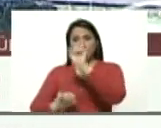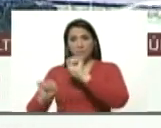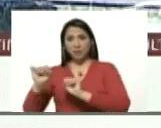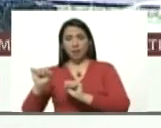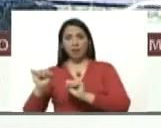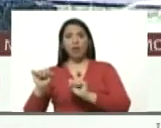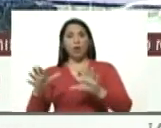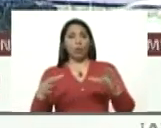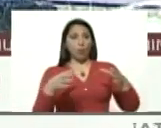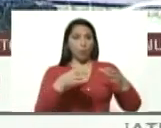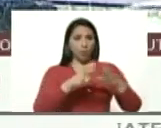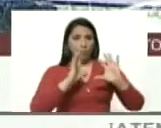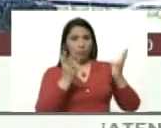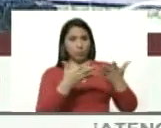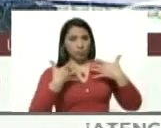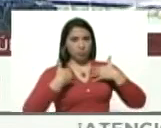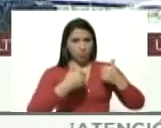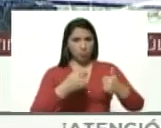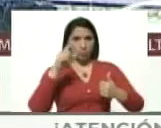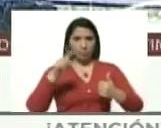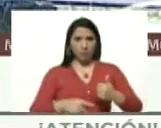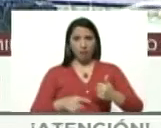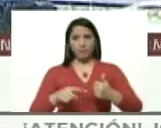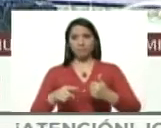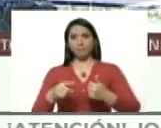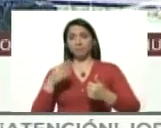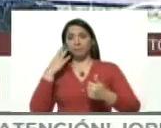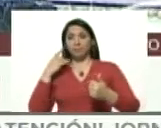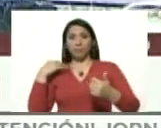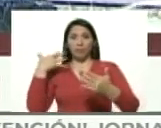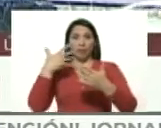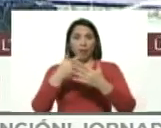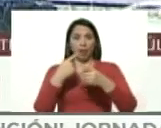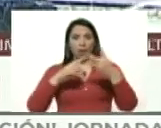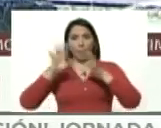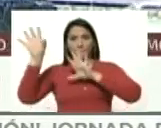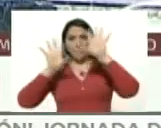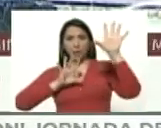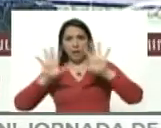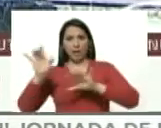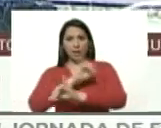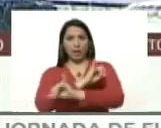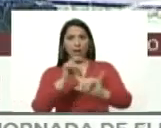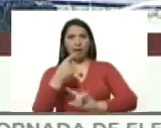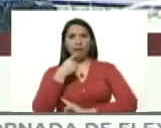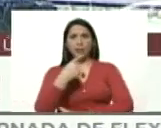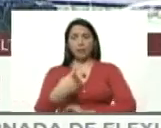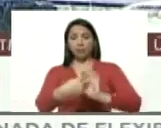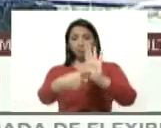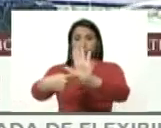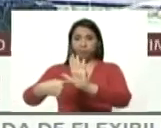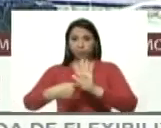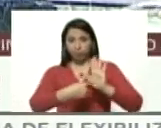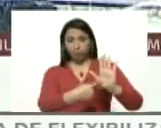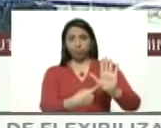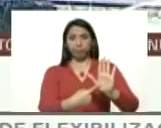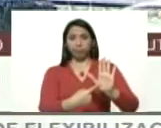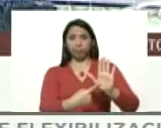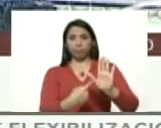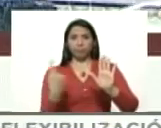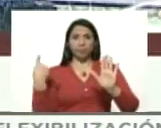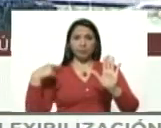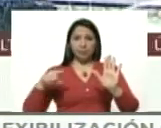la Organización Mundial de la Salud como experiencias en otros países han señalado y demostrado que